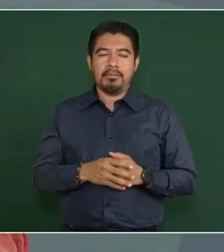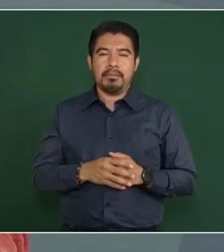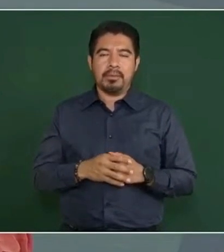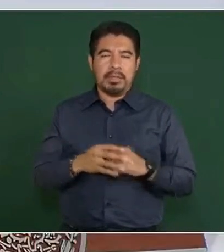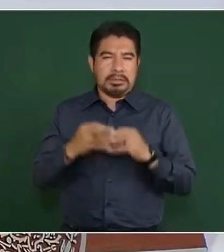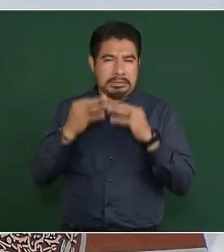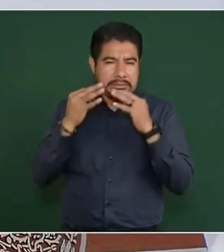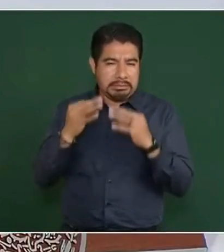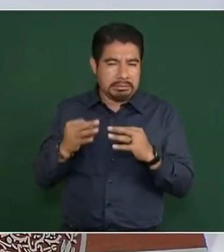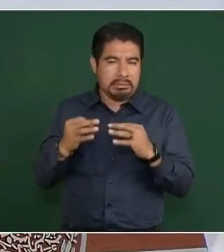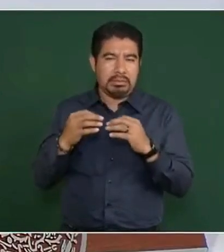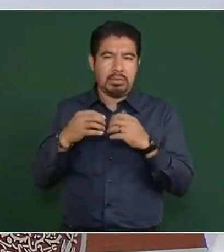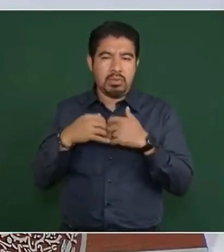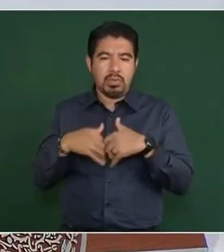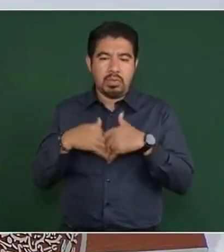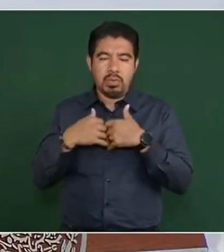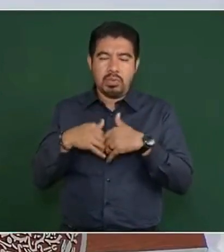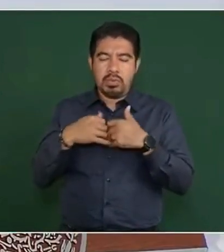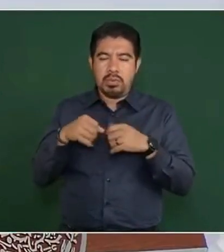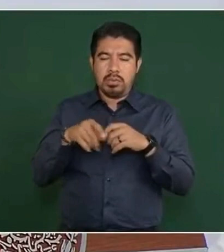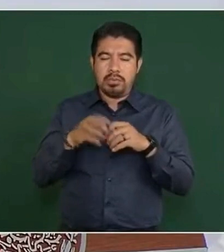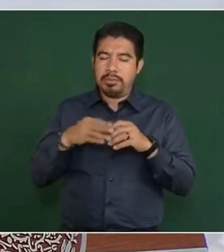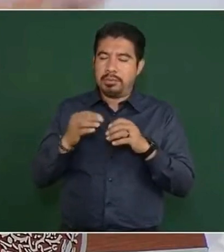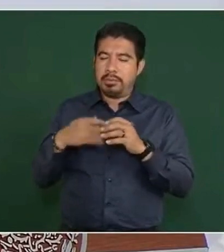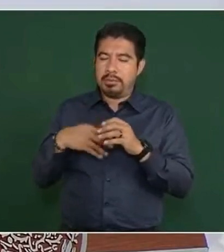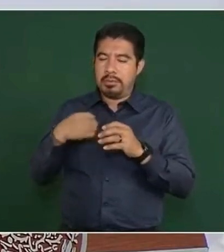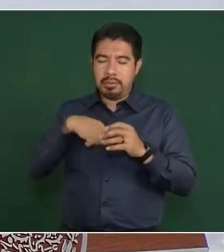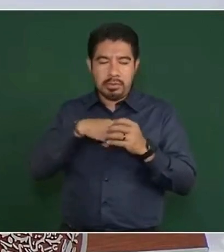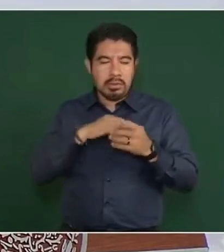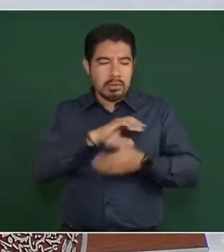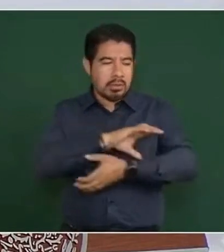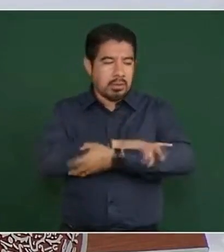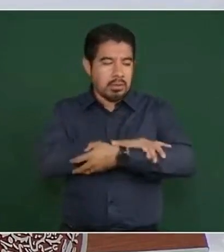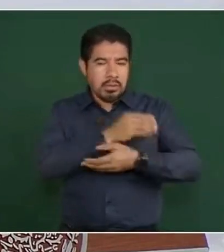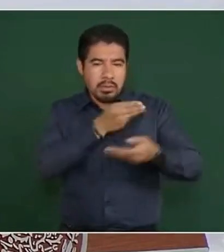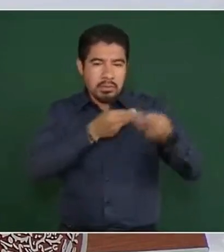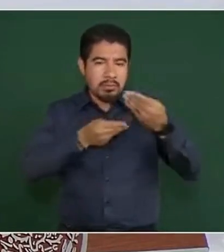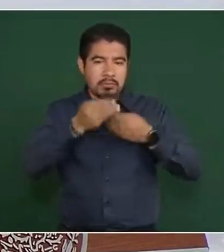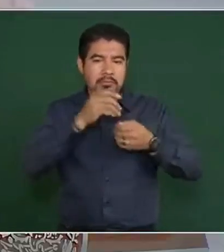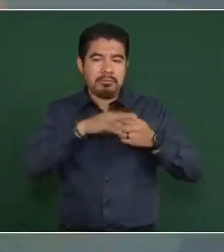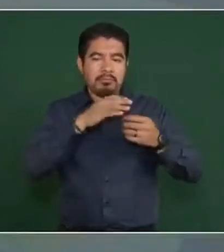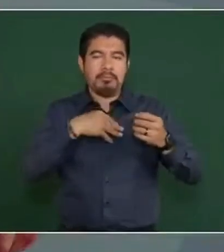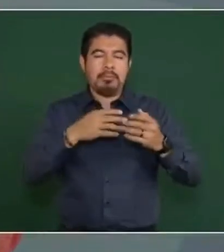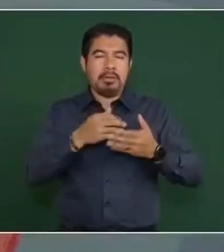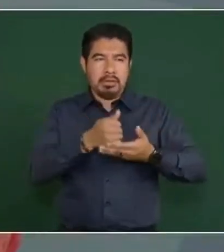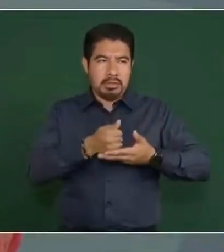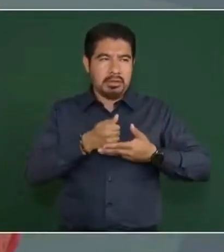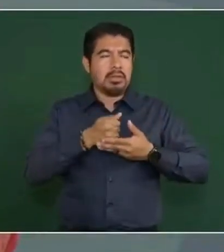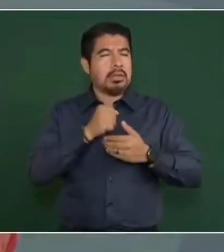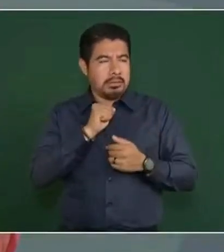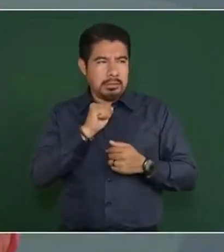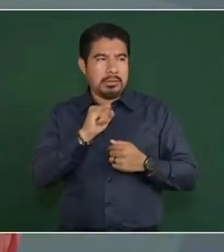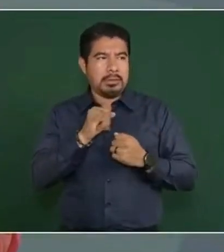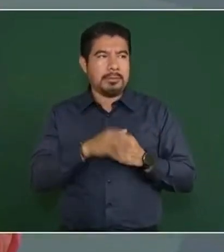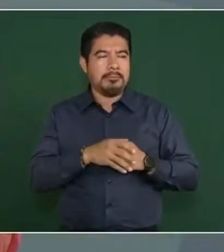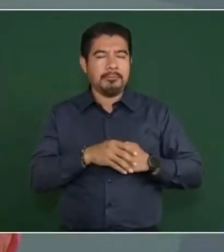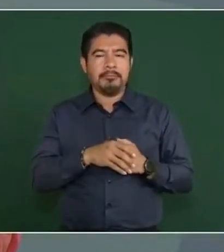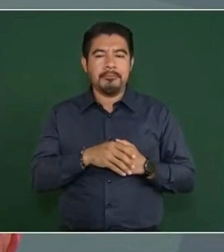eficiencia del tratado, nos ayuda el tratado desde